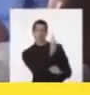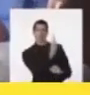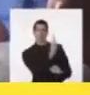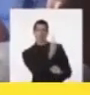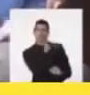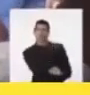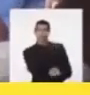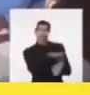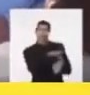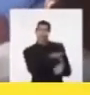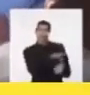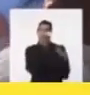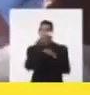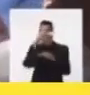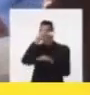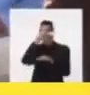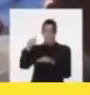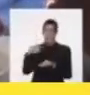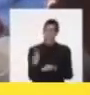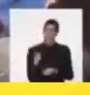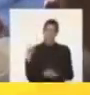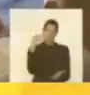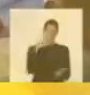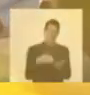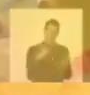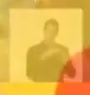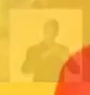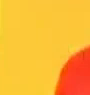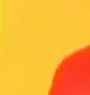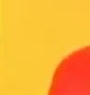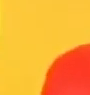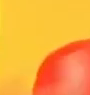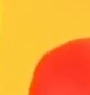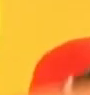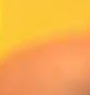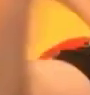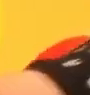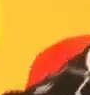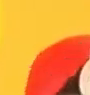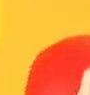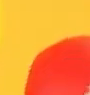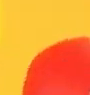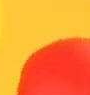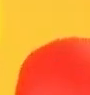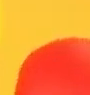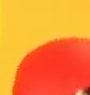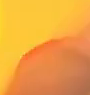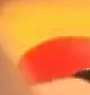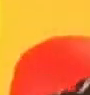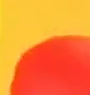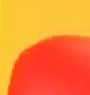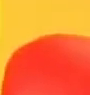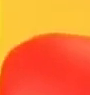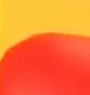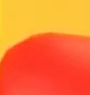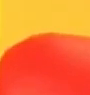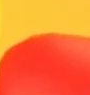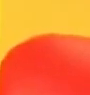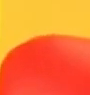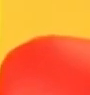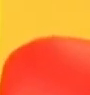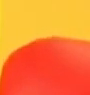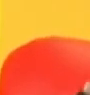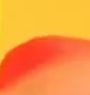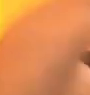de gente? ¿Tú sabes para qué? Para decirle al mundo, mira cómo el pueblo cubano lo ama, mira cómo el